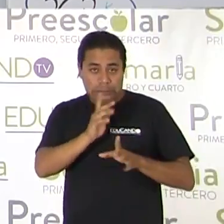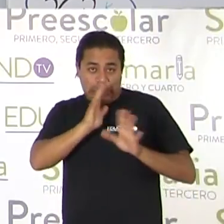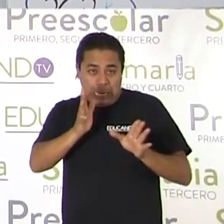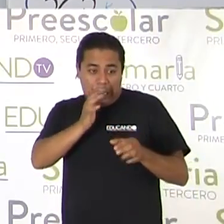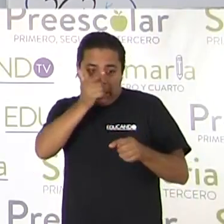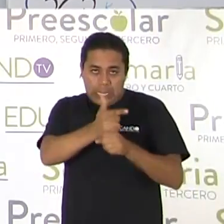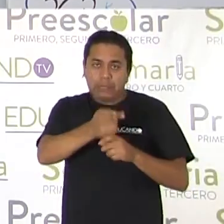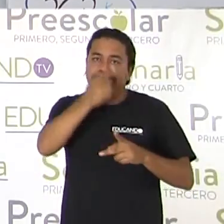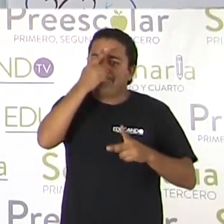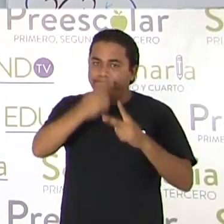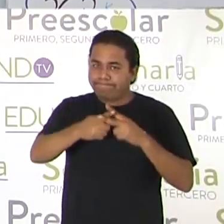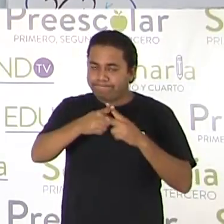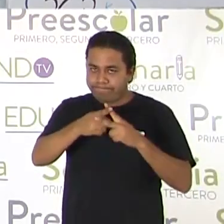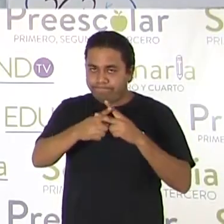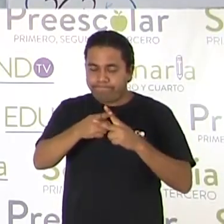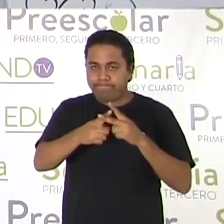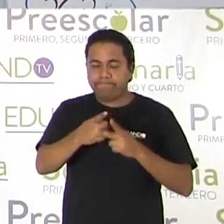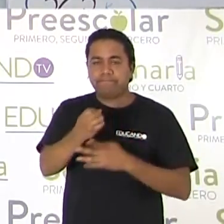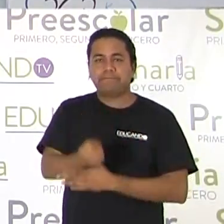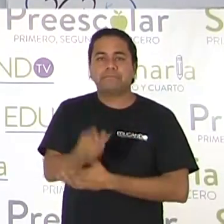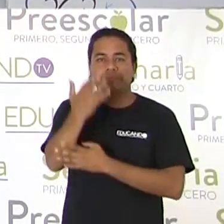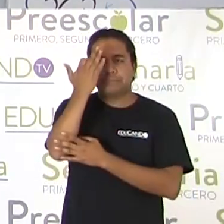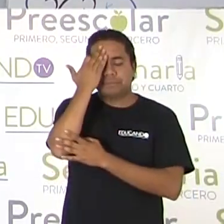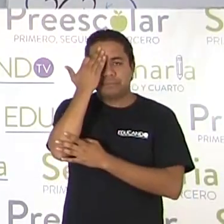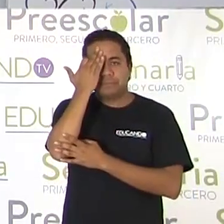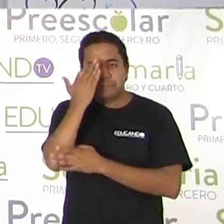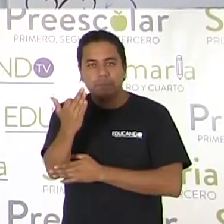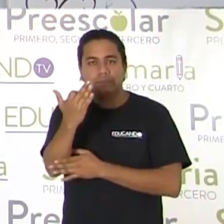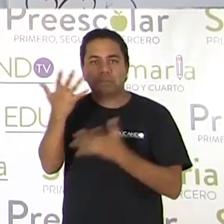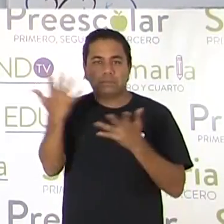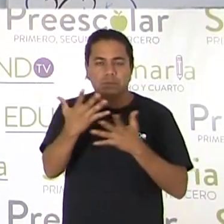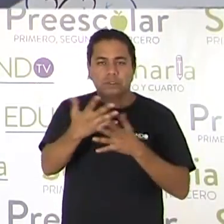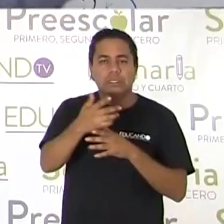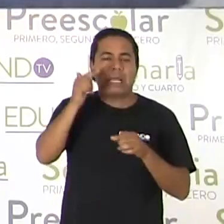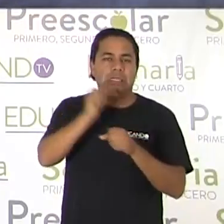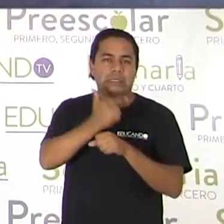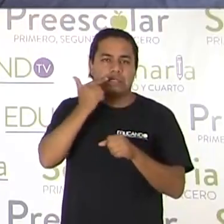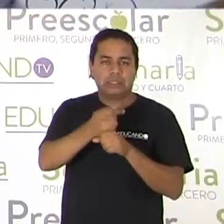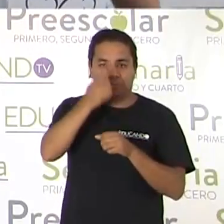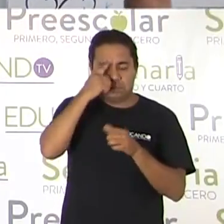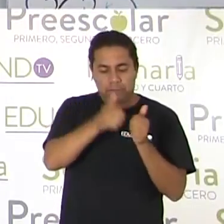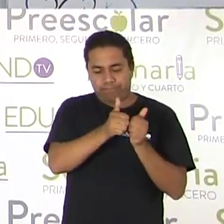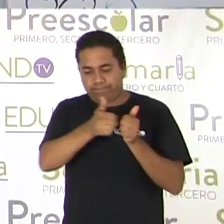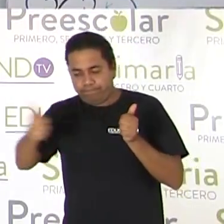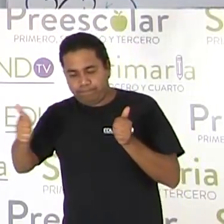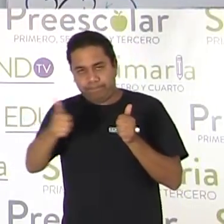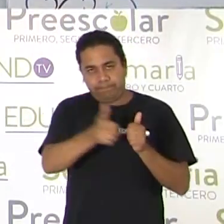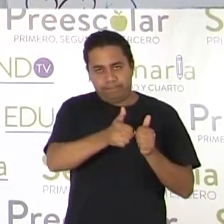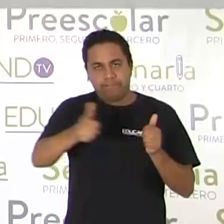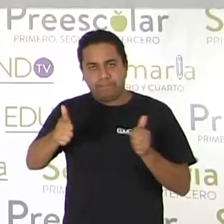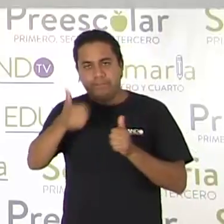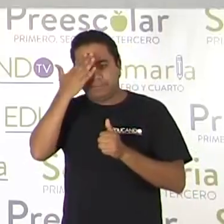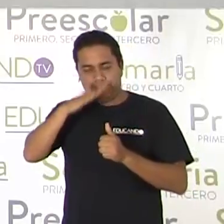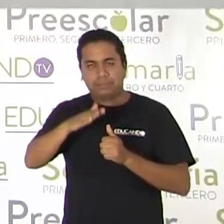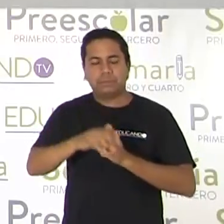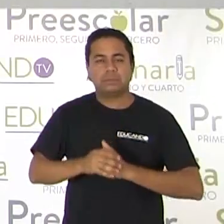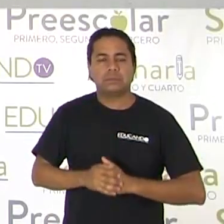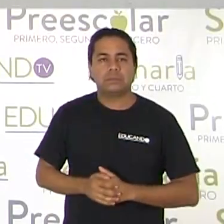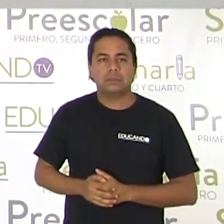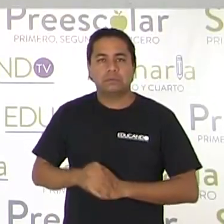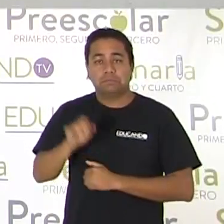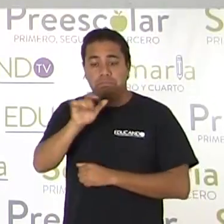estimar cuánto tiempo se lleva en recorrer un taxi entre estos dos puntos. Una vez que ya